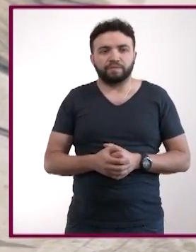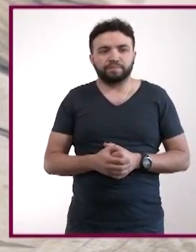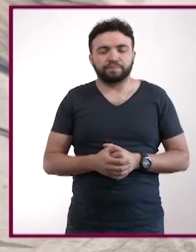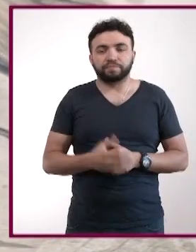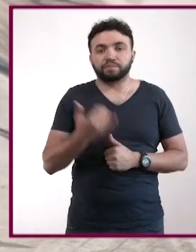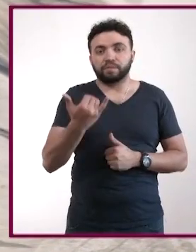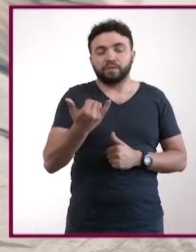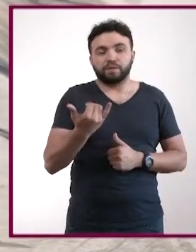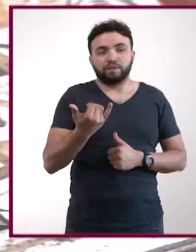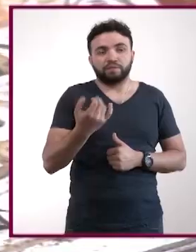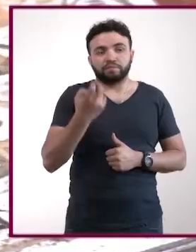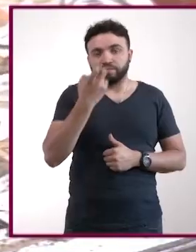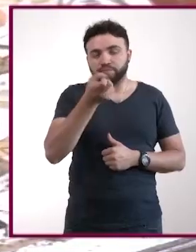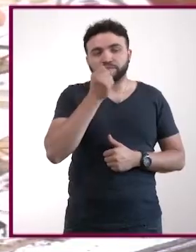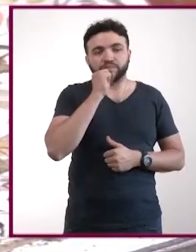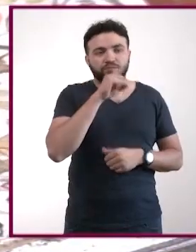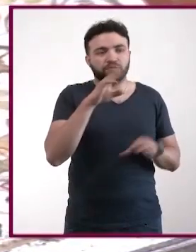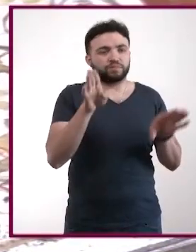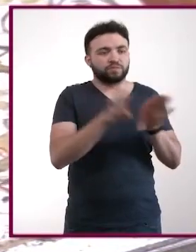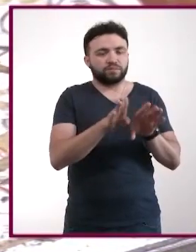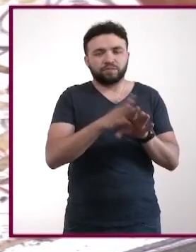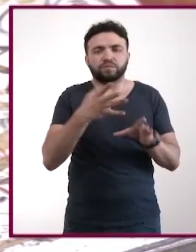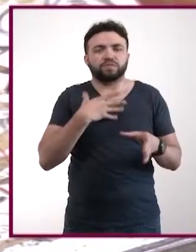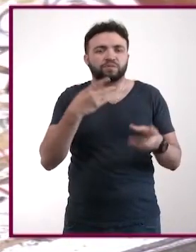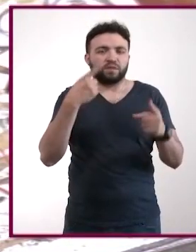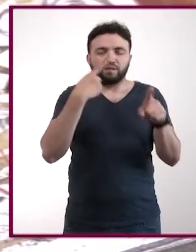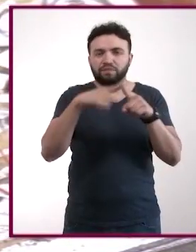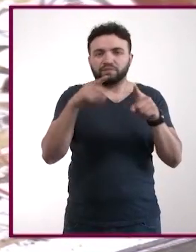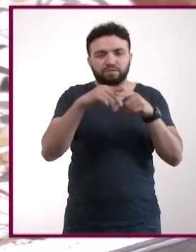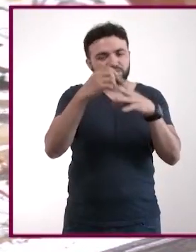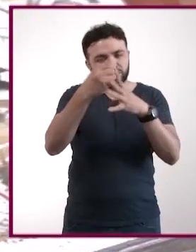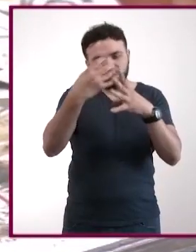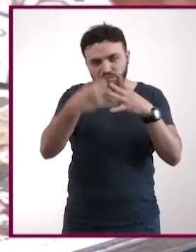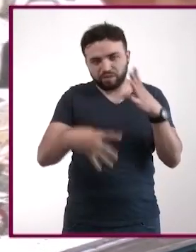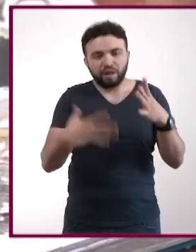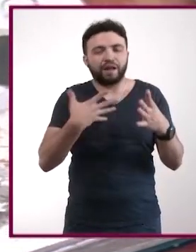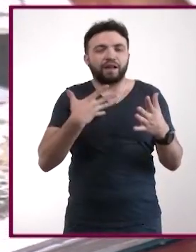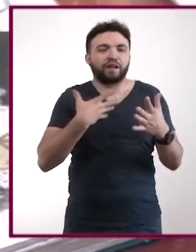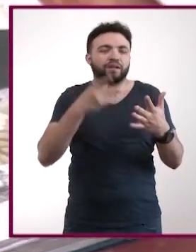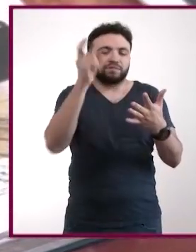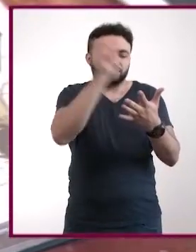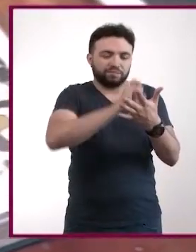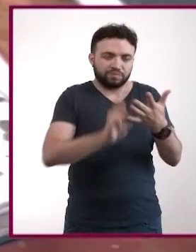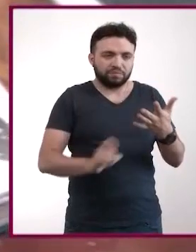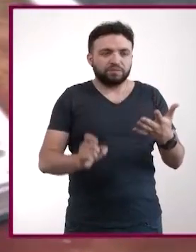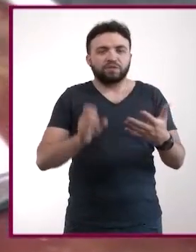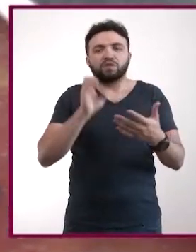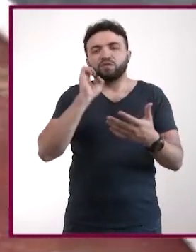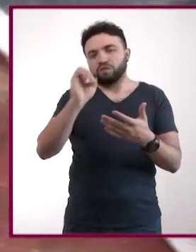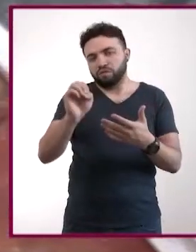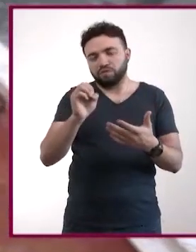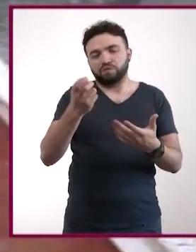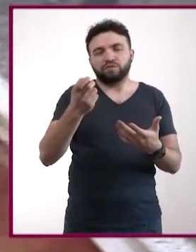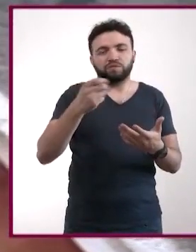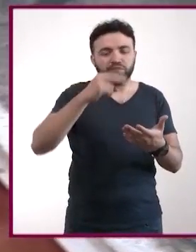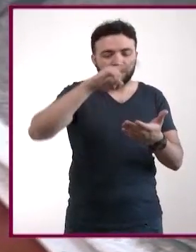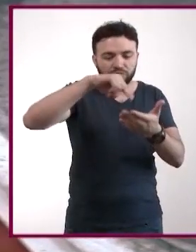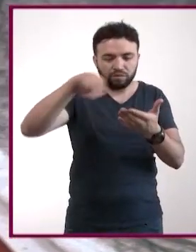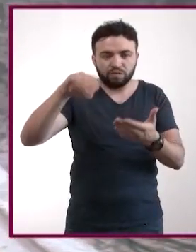Y pues técnicamente también varían mucho, ¿no? Hay unos que tienen spray, aerosol.